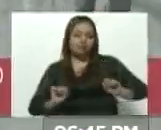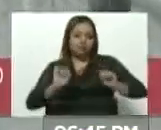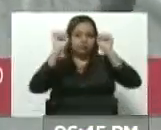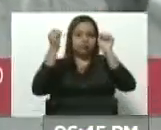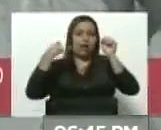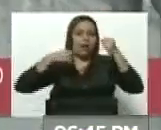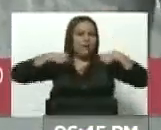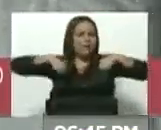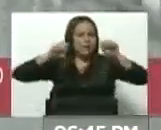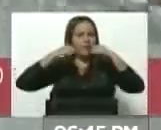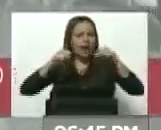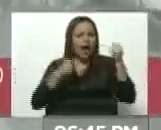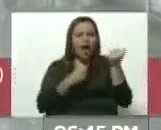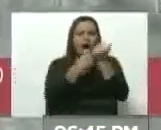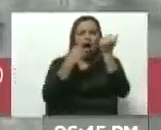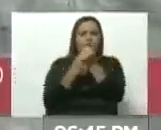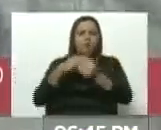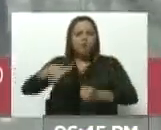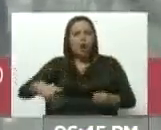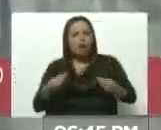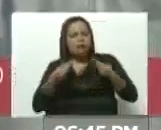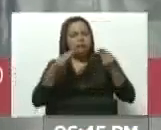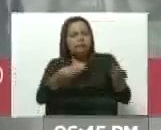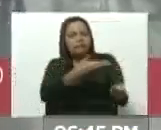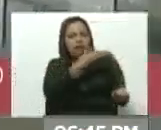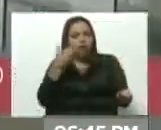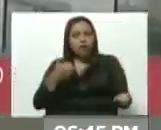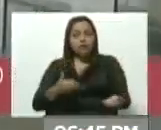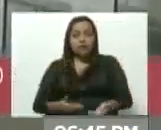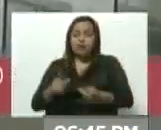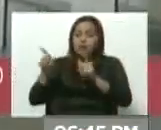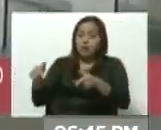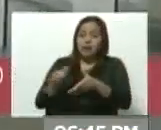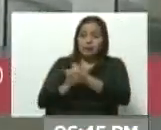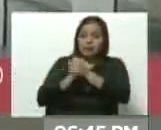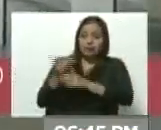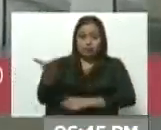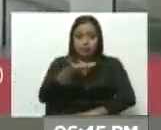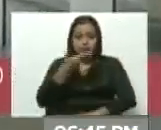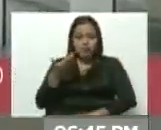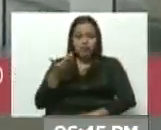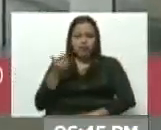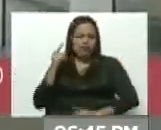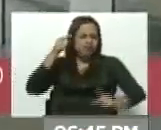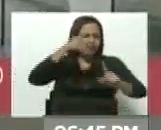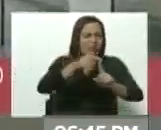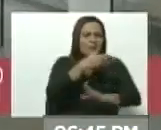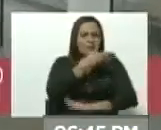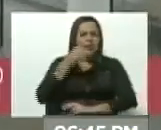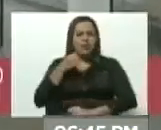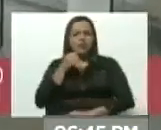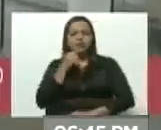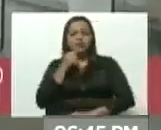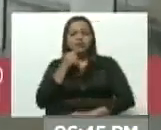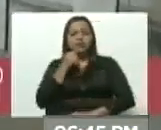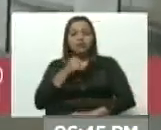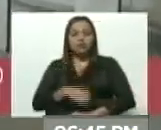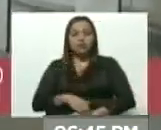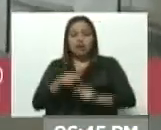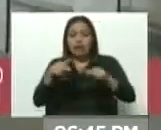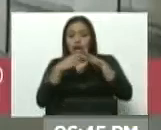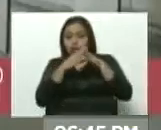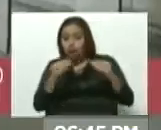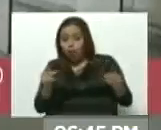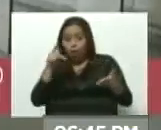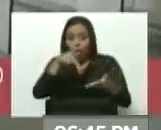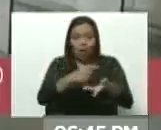estado apoyando para poder dar lo mejor. Mis compañeros y yo fuimos a dar lo mejor y aquí están todas